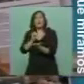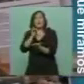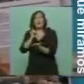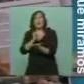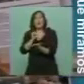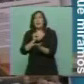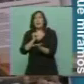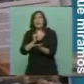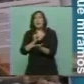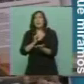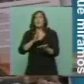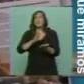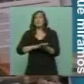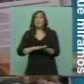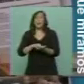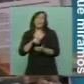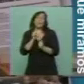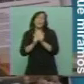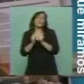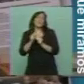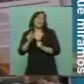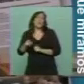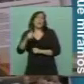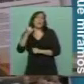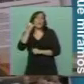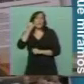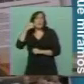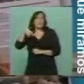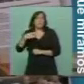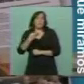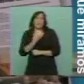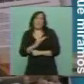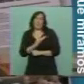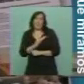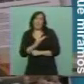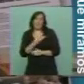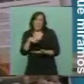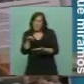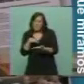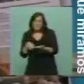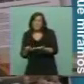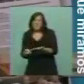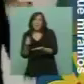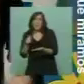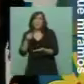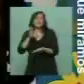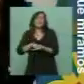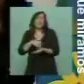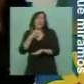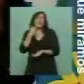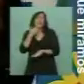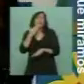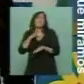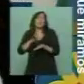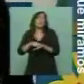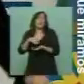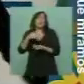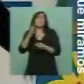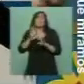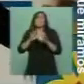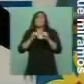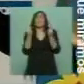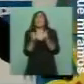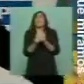épico sobre ipf Bueno ahí es el relato es está Moreno hay otras 20 notas